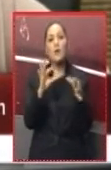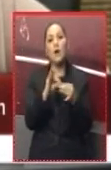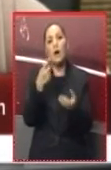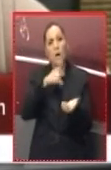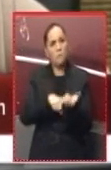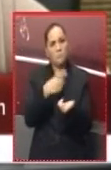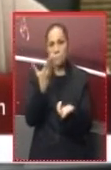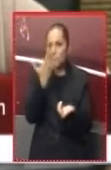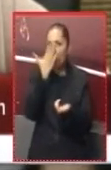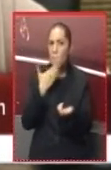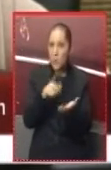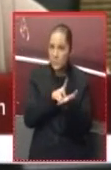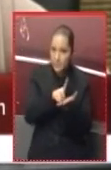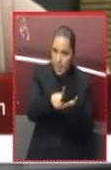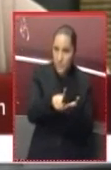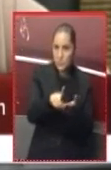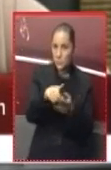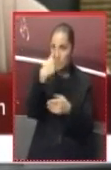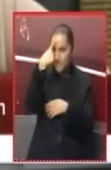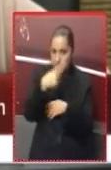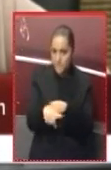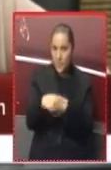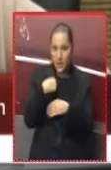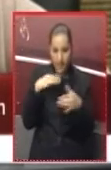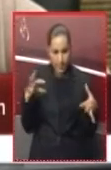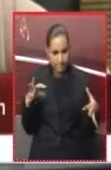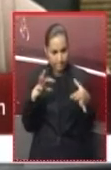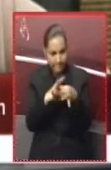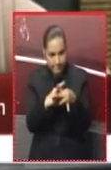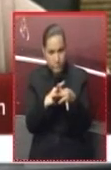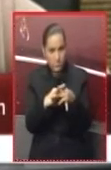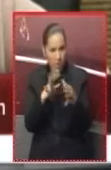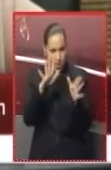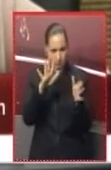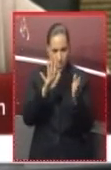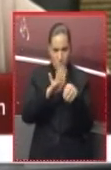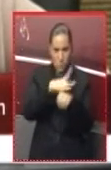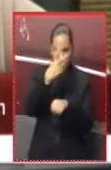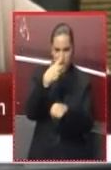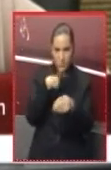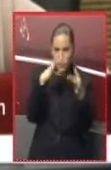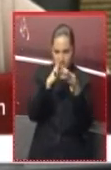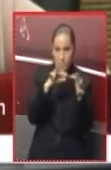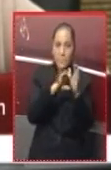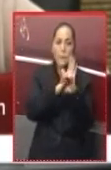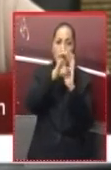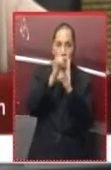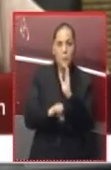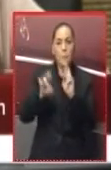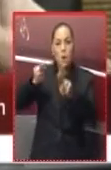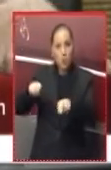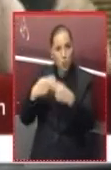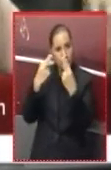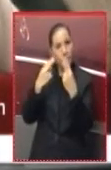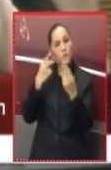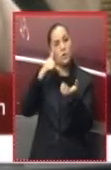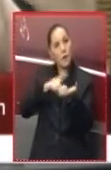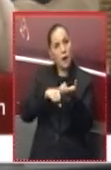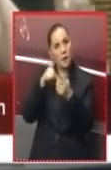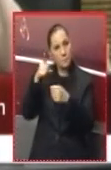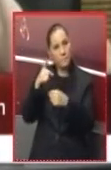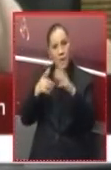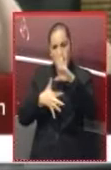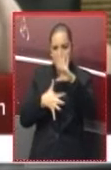como por ejemplo, por eso se la repito, como por ejemplo con la Convención Americana sobre Derechos Humanos,